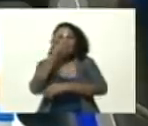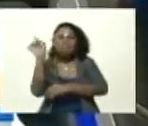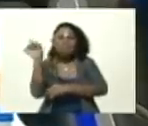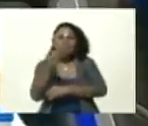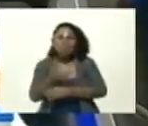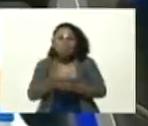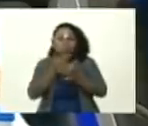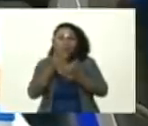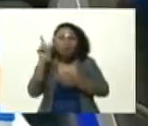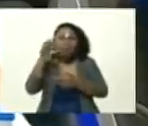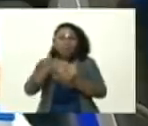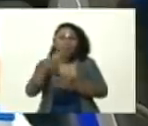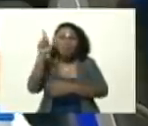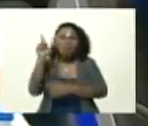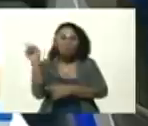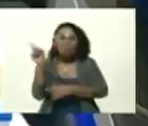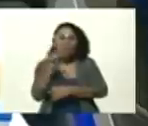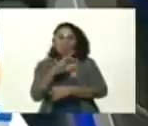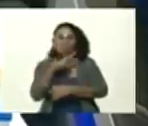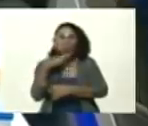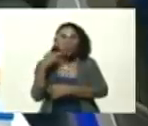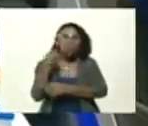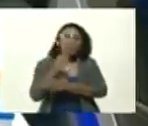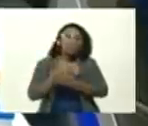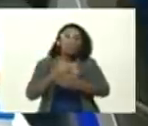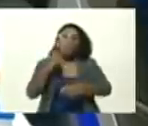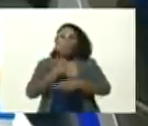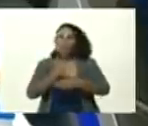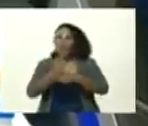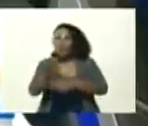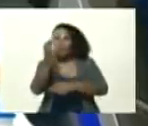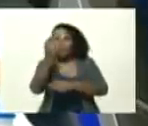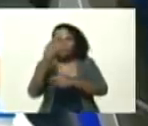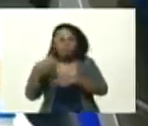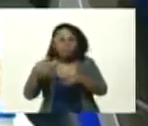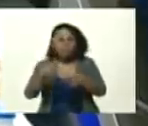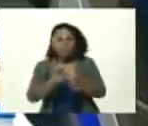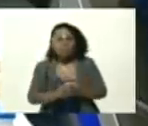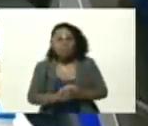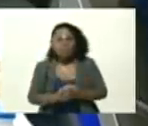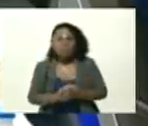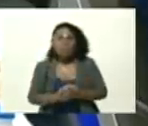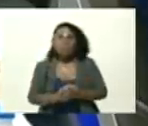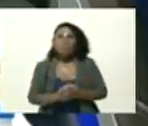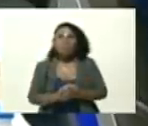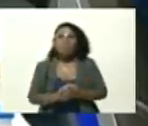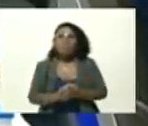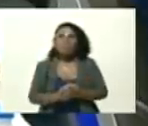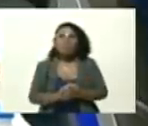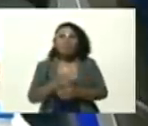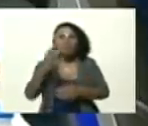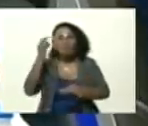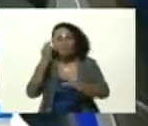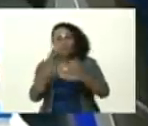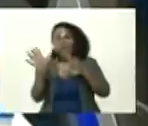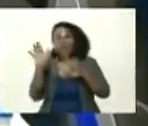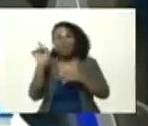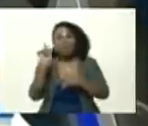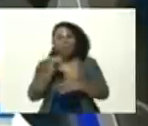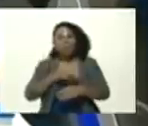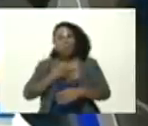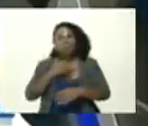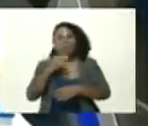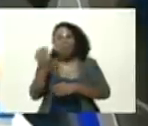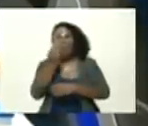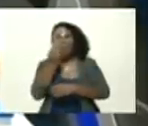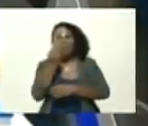suero del estado Lara, no tiene competencia en ningún lado. Lástima que uno no lo puede